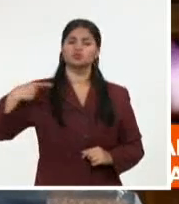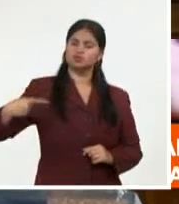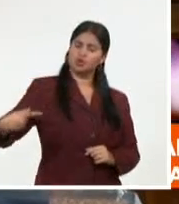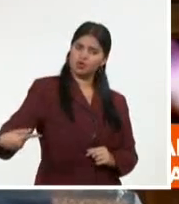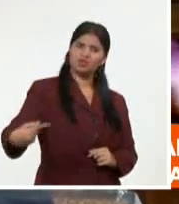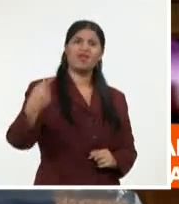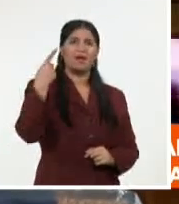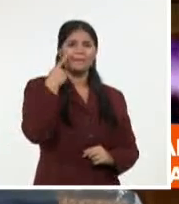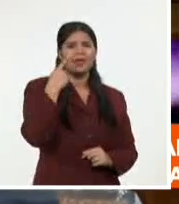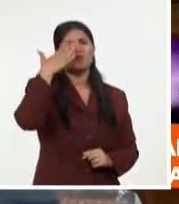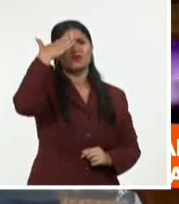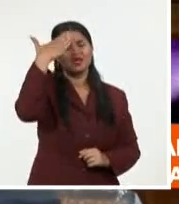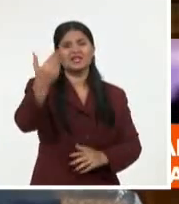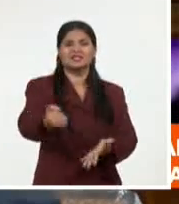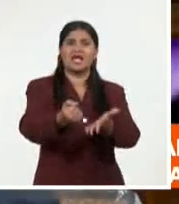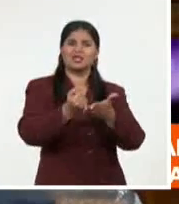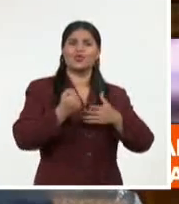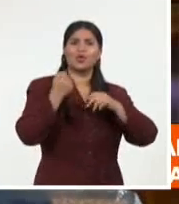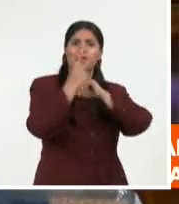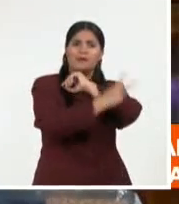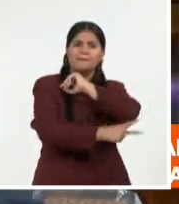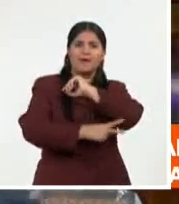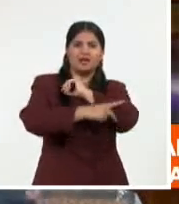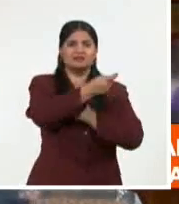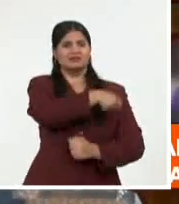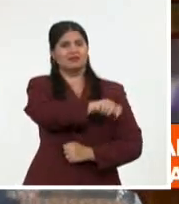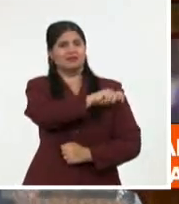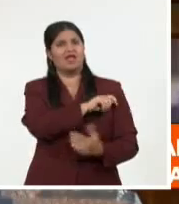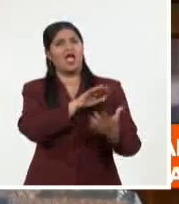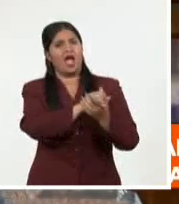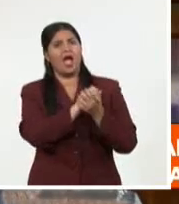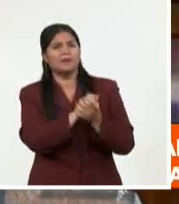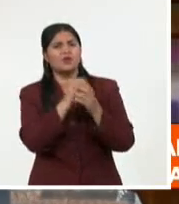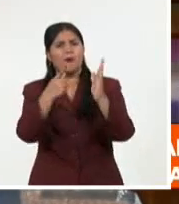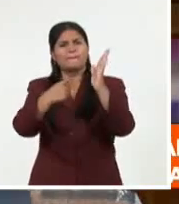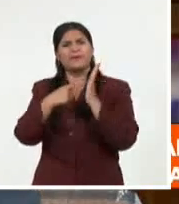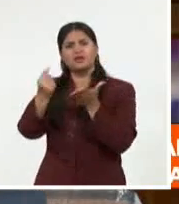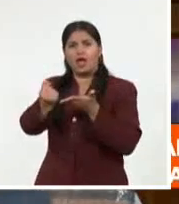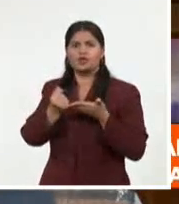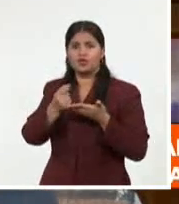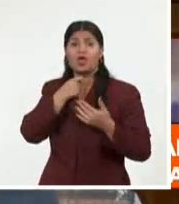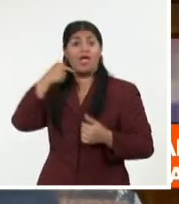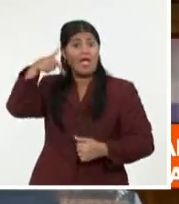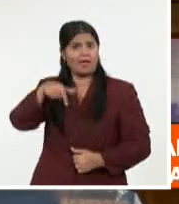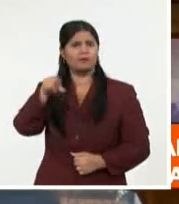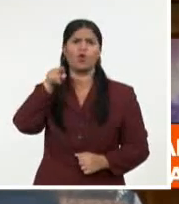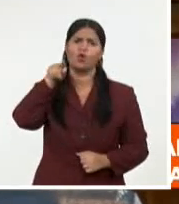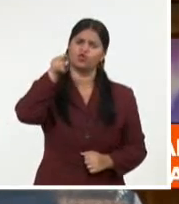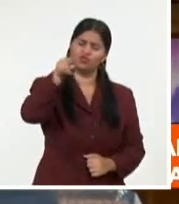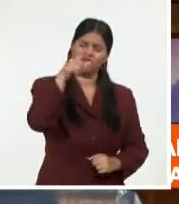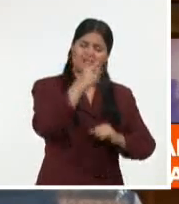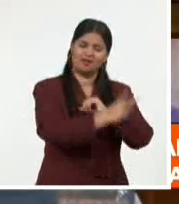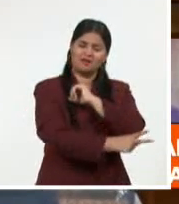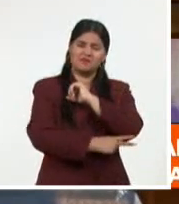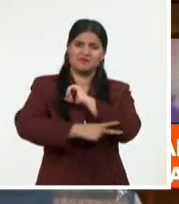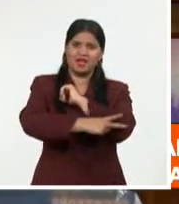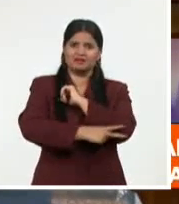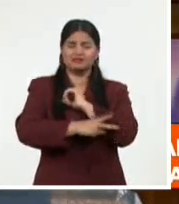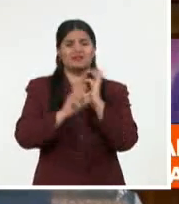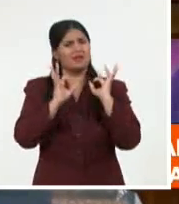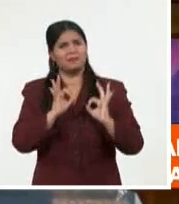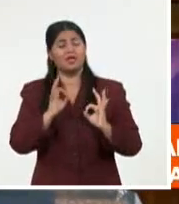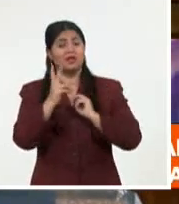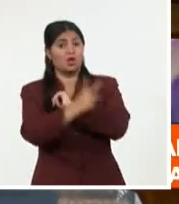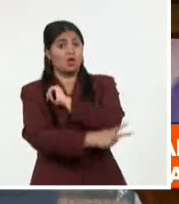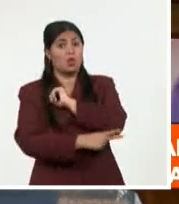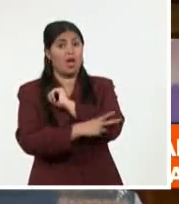amigos que nos expresan solidaridad. Ustedes son un ejemplo, el ejemplo conmovedor de una pequeña